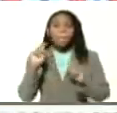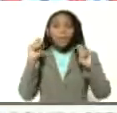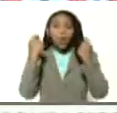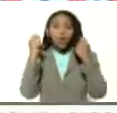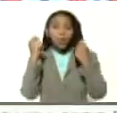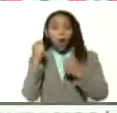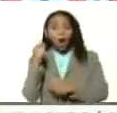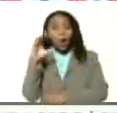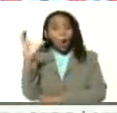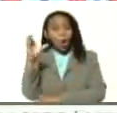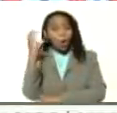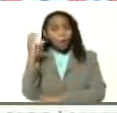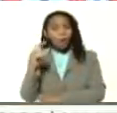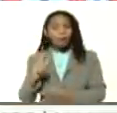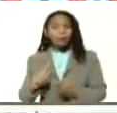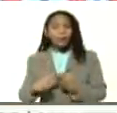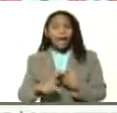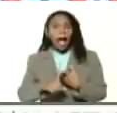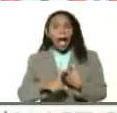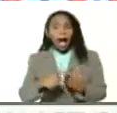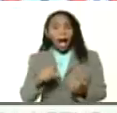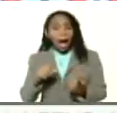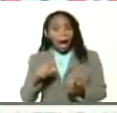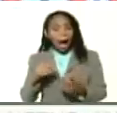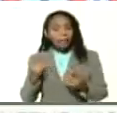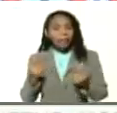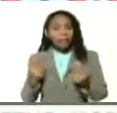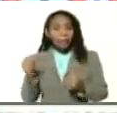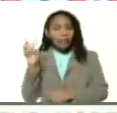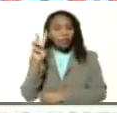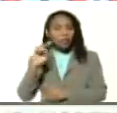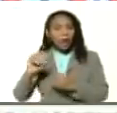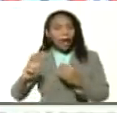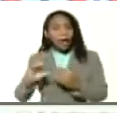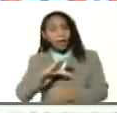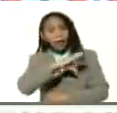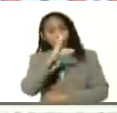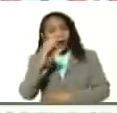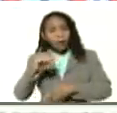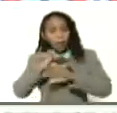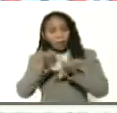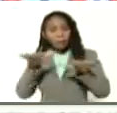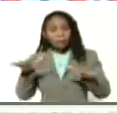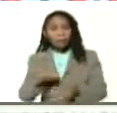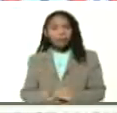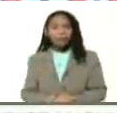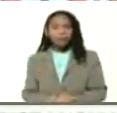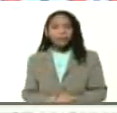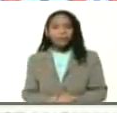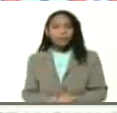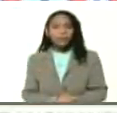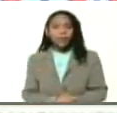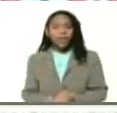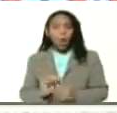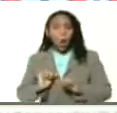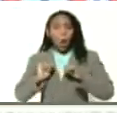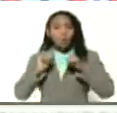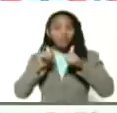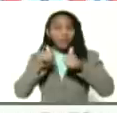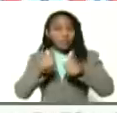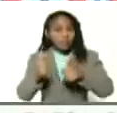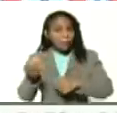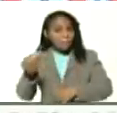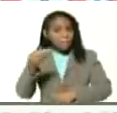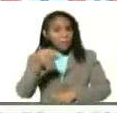Colombia, activos de Venezuela en el Caribe, mediante el mecanismo de Petrocaribe. Comienza además